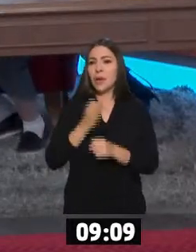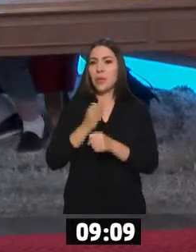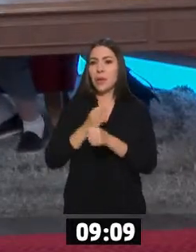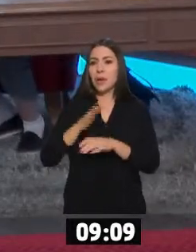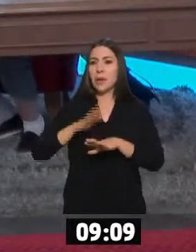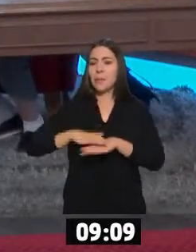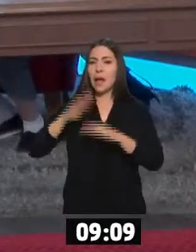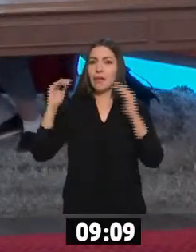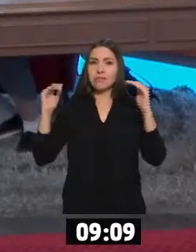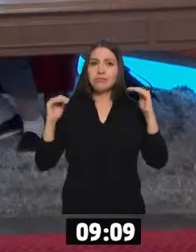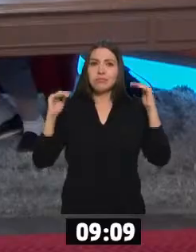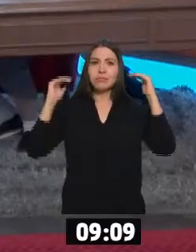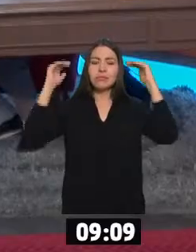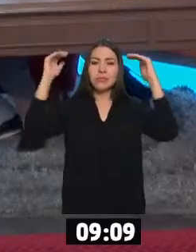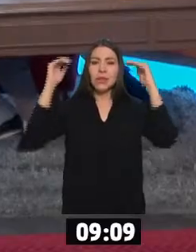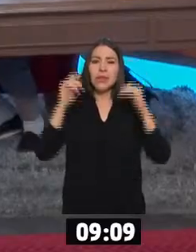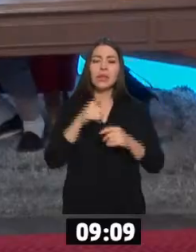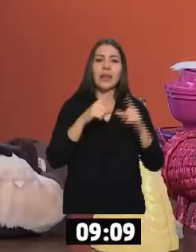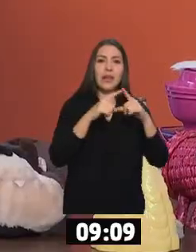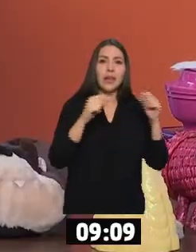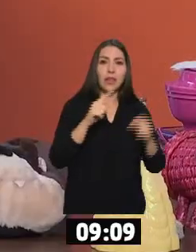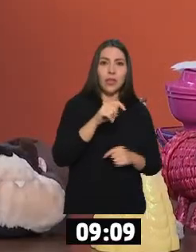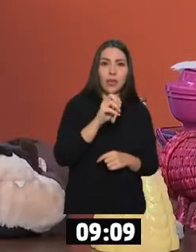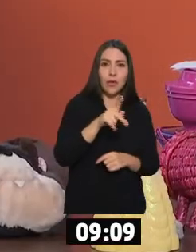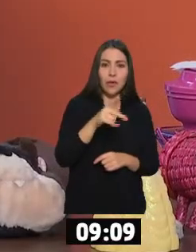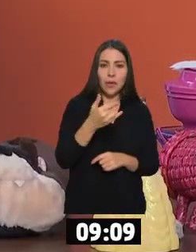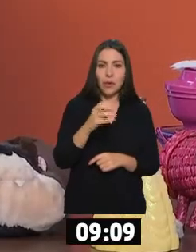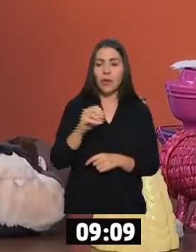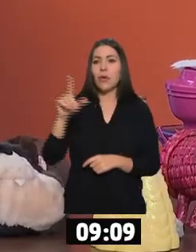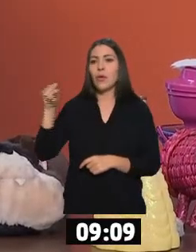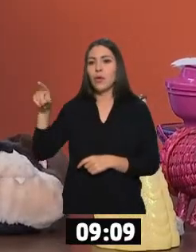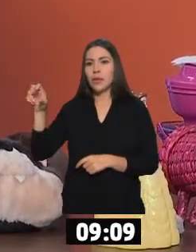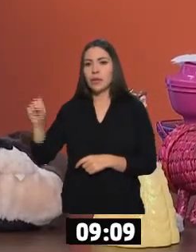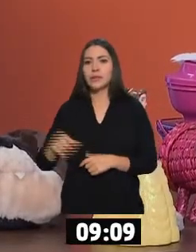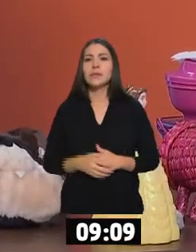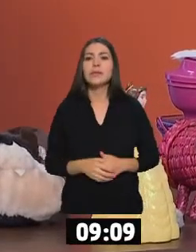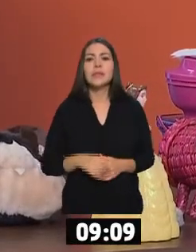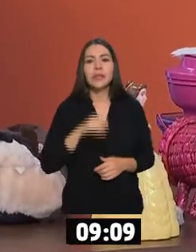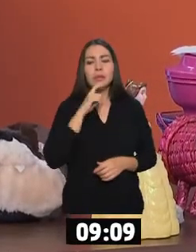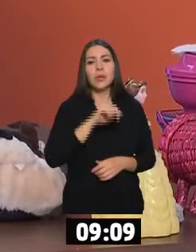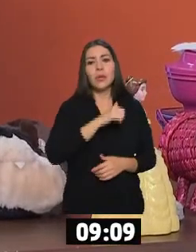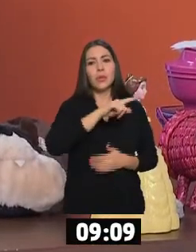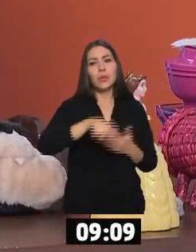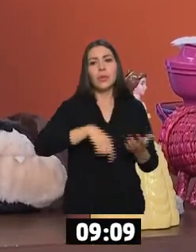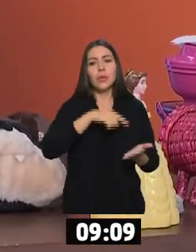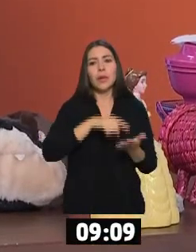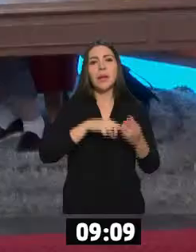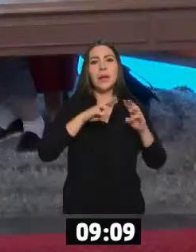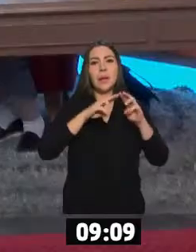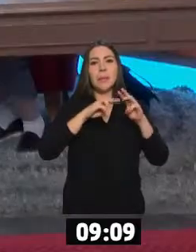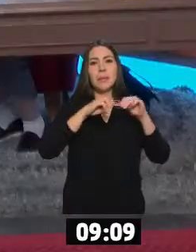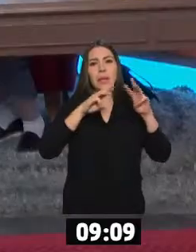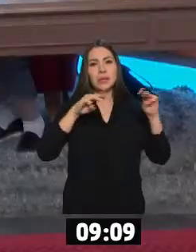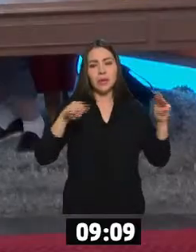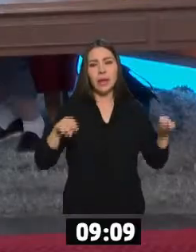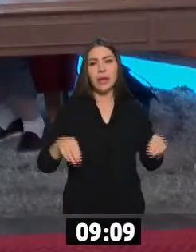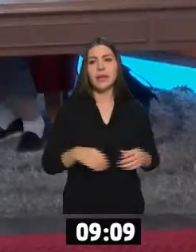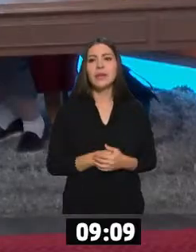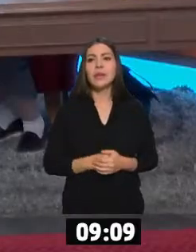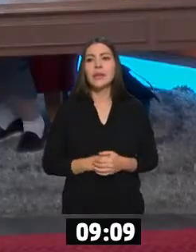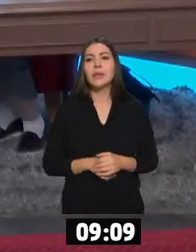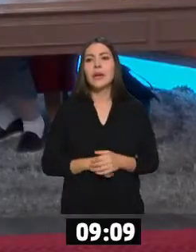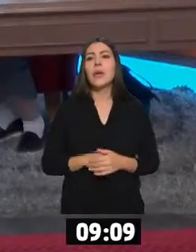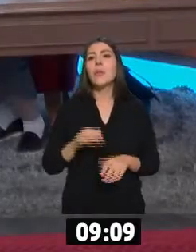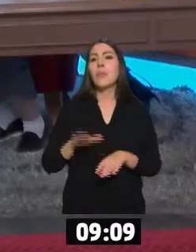Tokio a la No, par y pues, pásale a lo que Y sea. bueno, y Tinguindín, Michoacán. Ahí Sí. se van dando Qatar. Por eso ustedes dan buenos precios